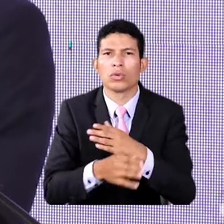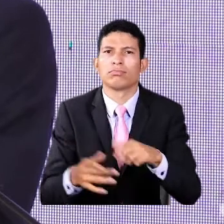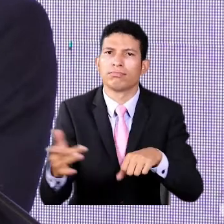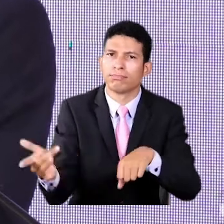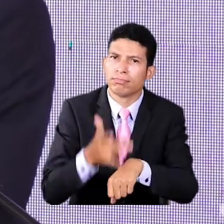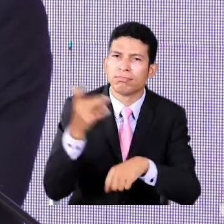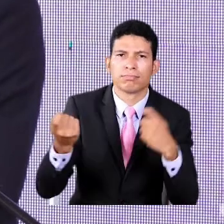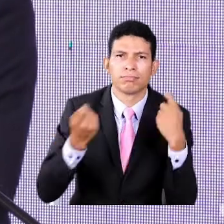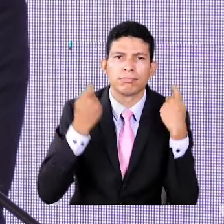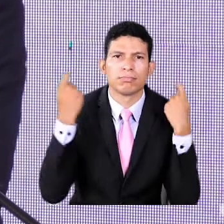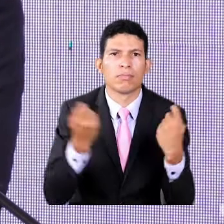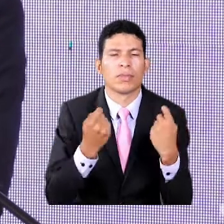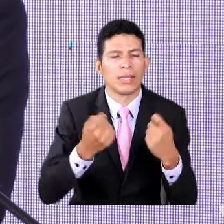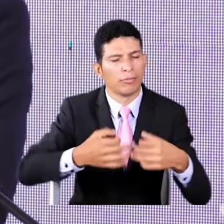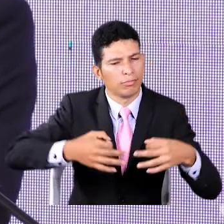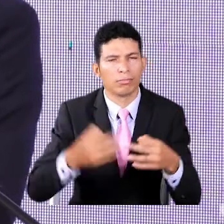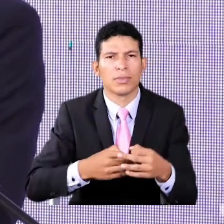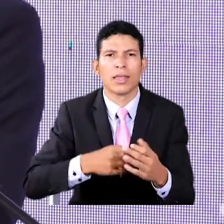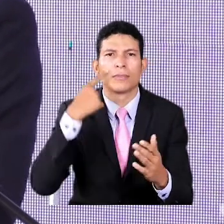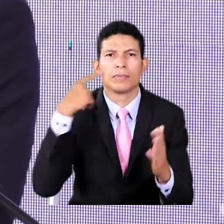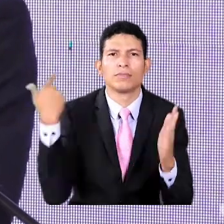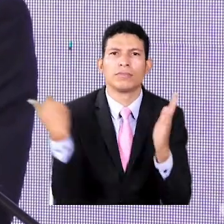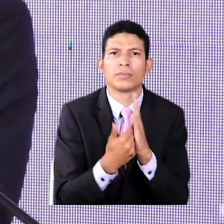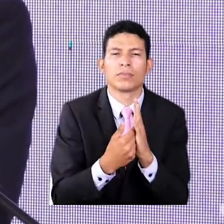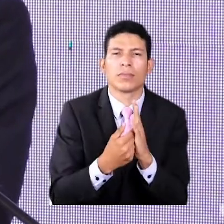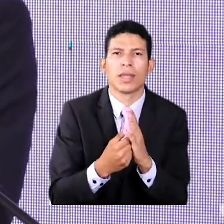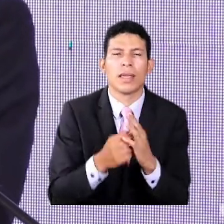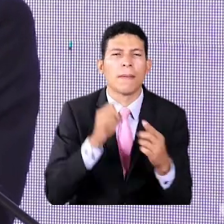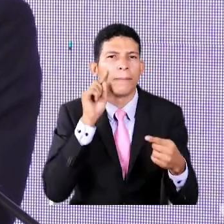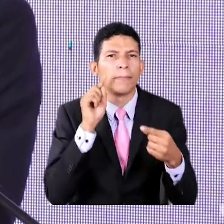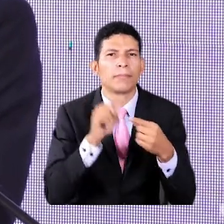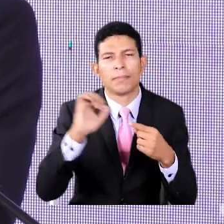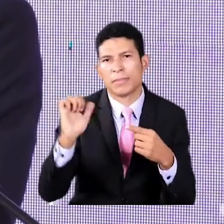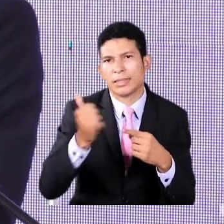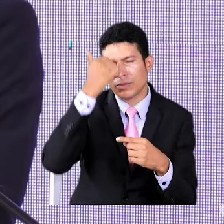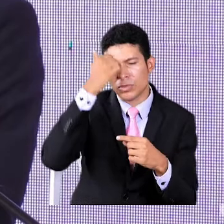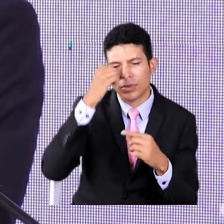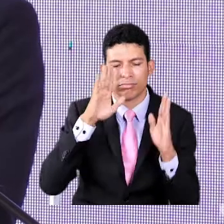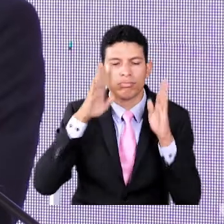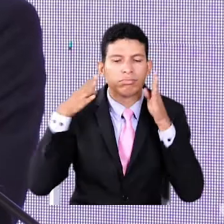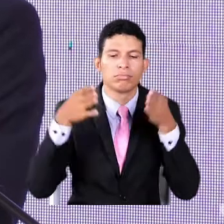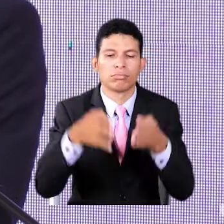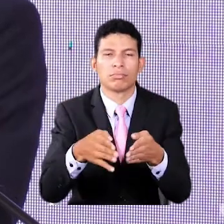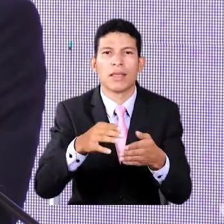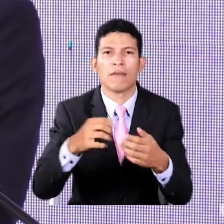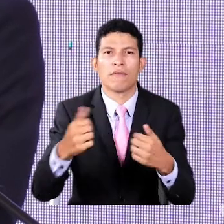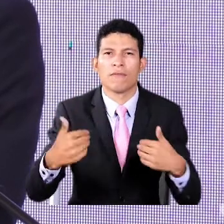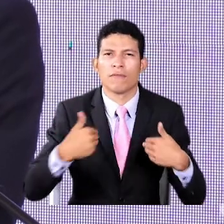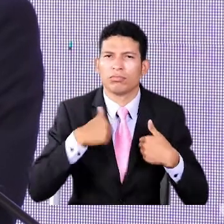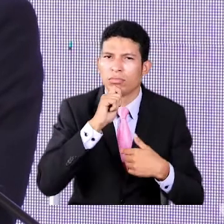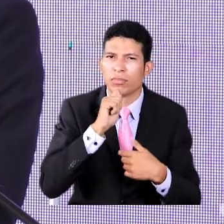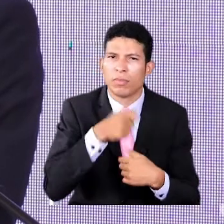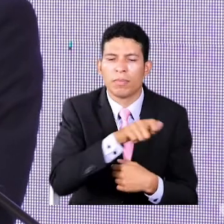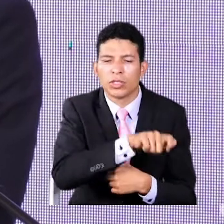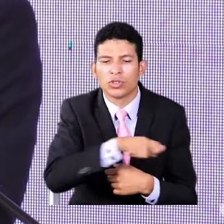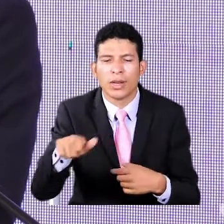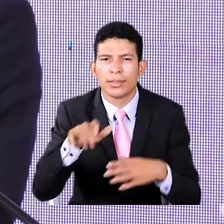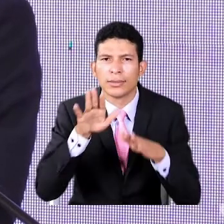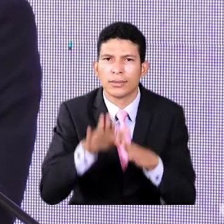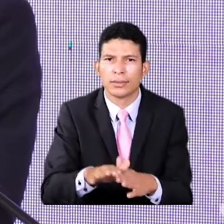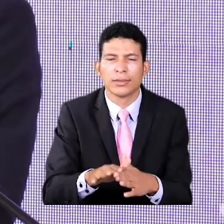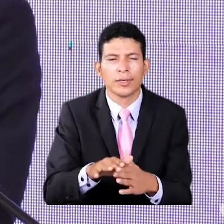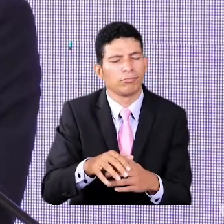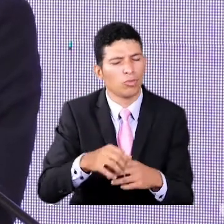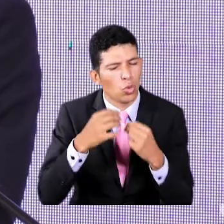la efectiva materialización del principio de centralidad de las víctimas que supone una vigorosa participación en